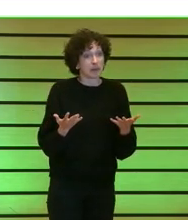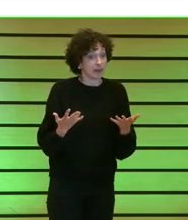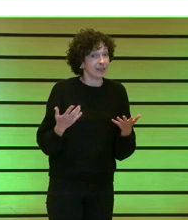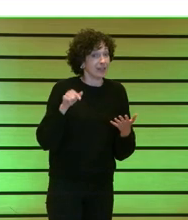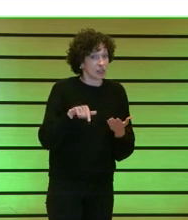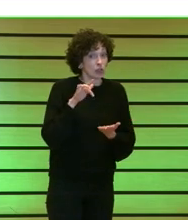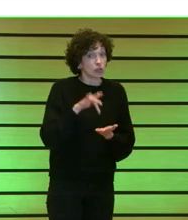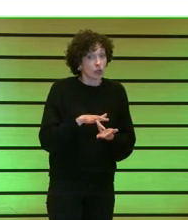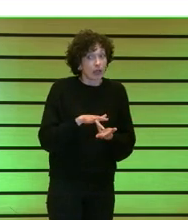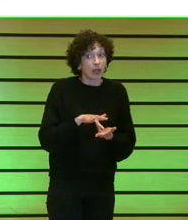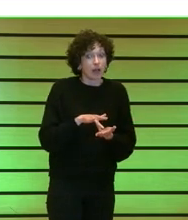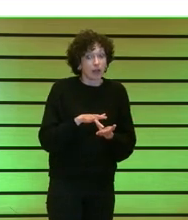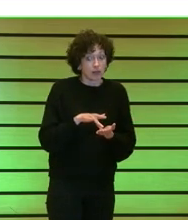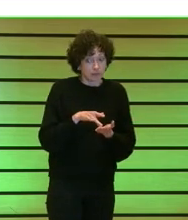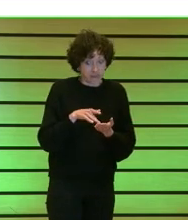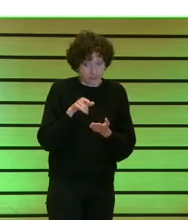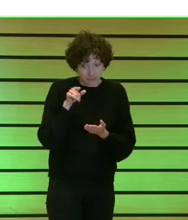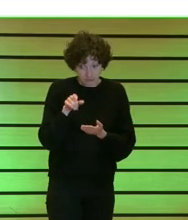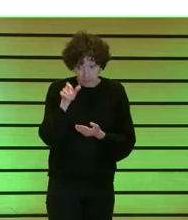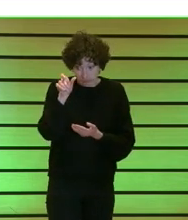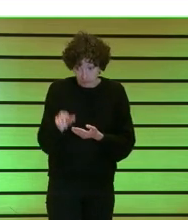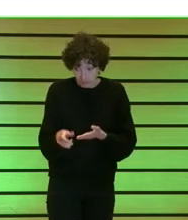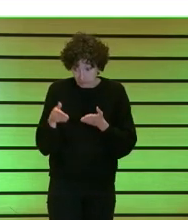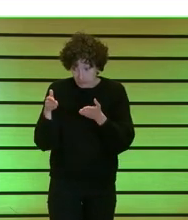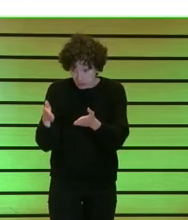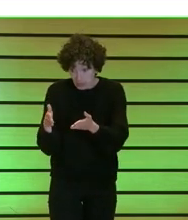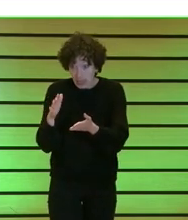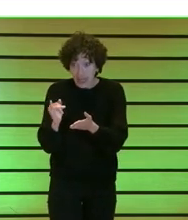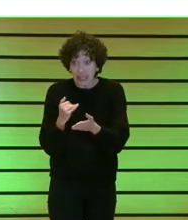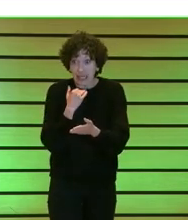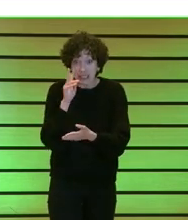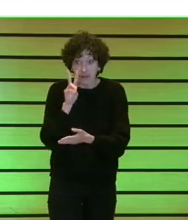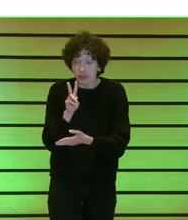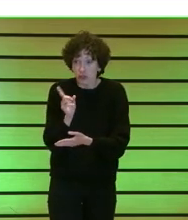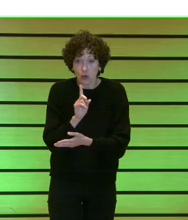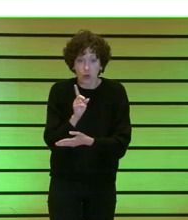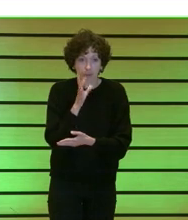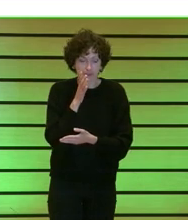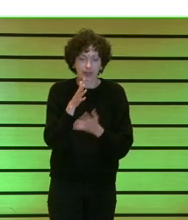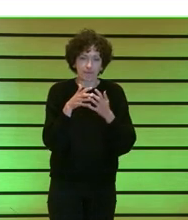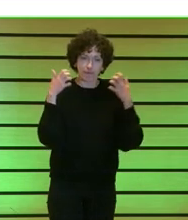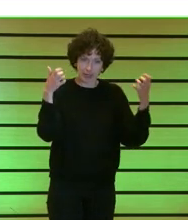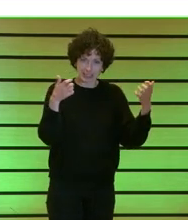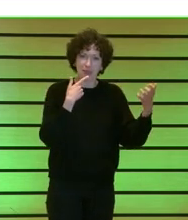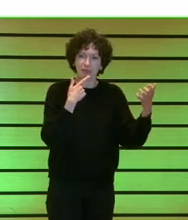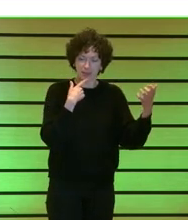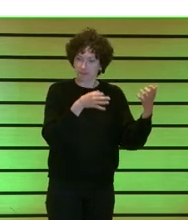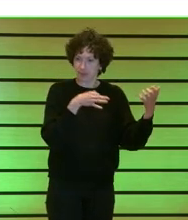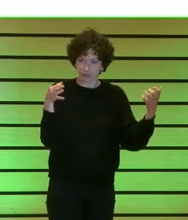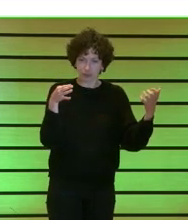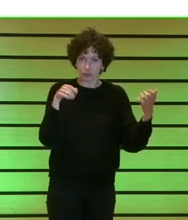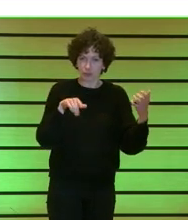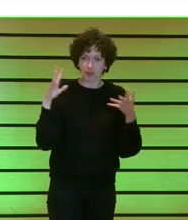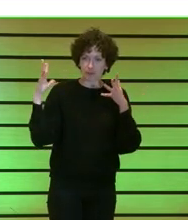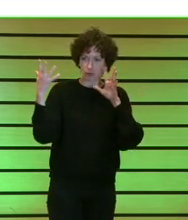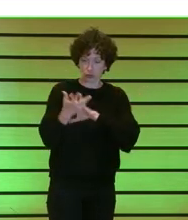ocurre sobre una persona que está ahí detrás Y que apenas prácticamente se la ve porque hay una frase que revela muy bien lo que ha sido esa evolución